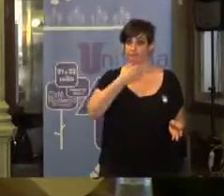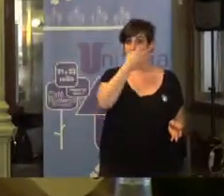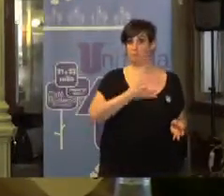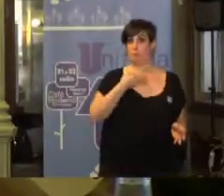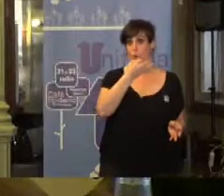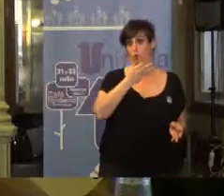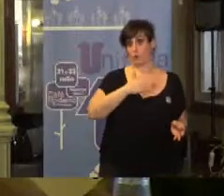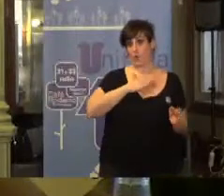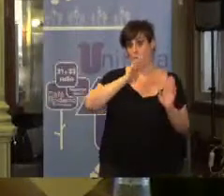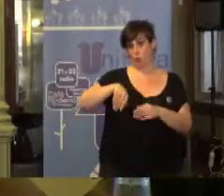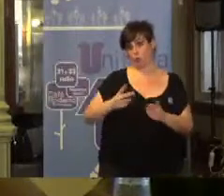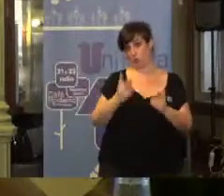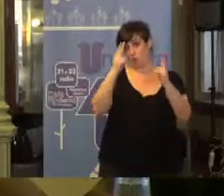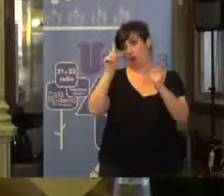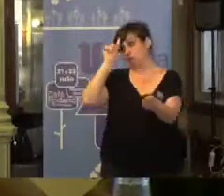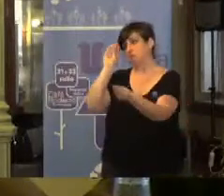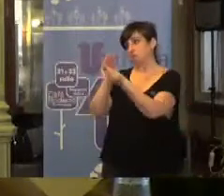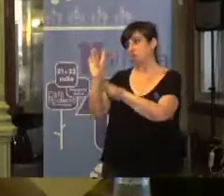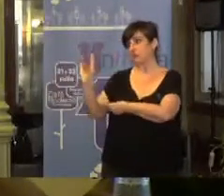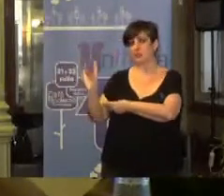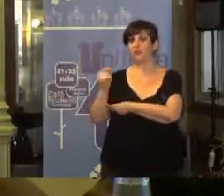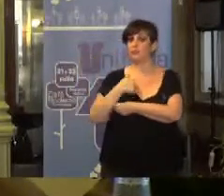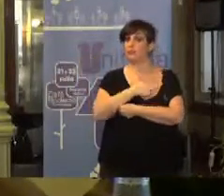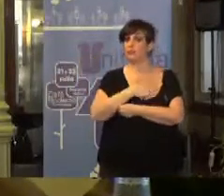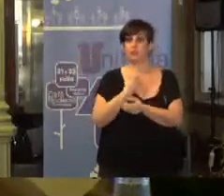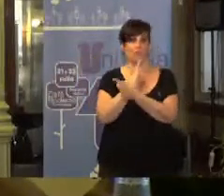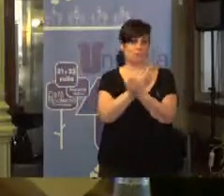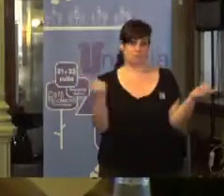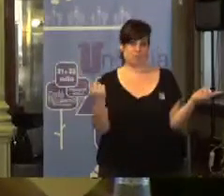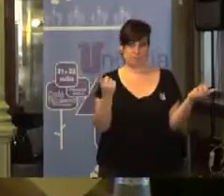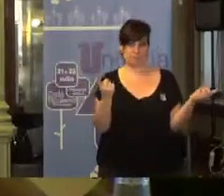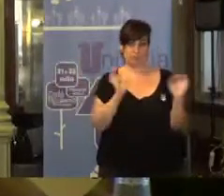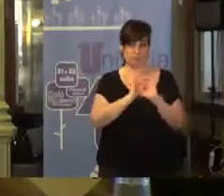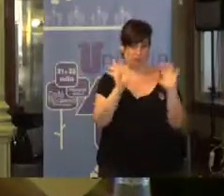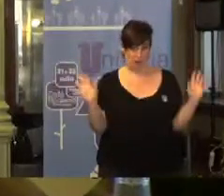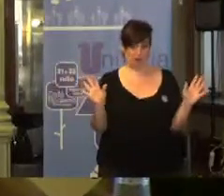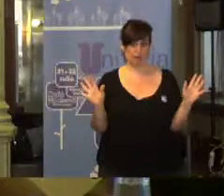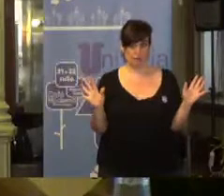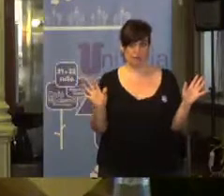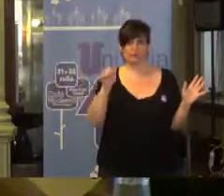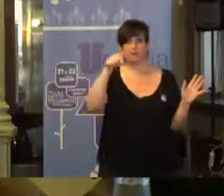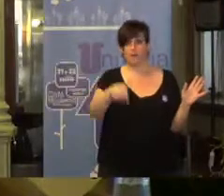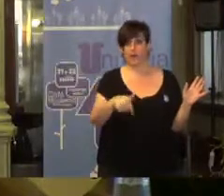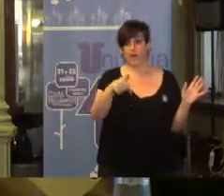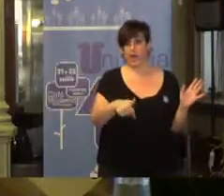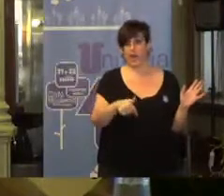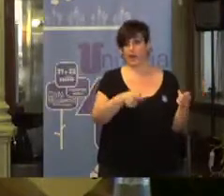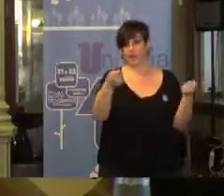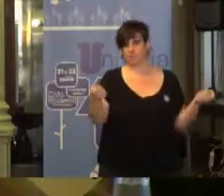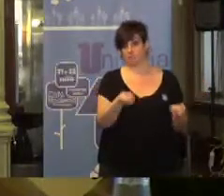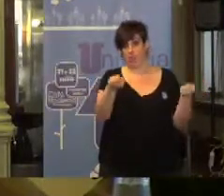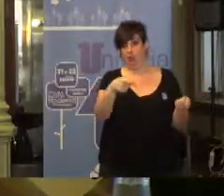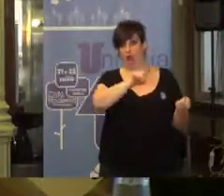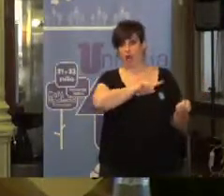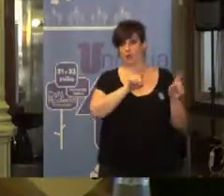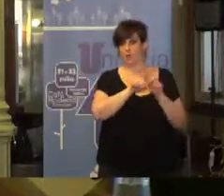intervención, non? Entón, eu quero manifestar claramente que aquí a mí anúnciaseme e publicítaseme como militante do BNG,